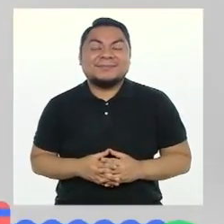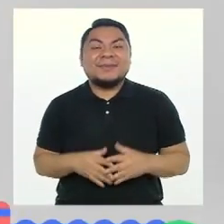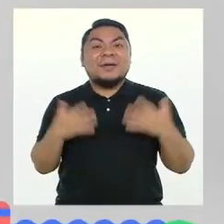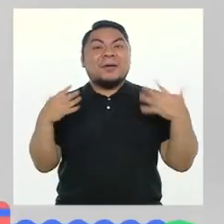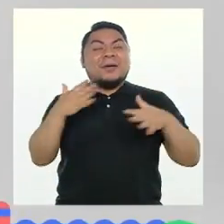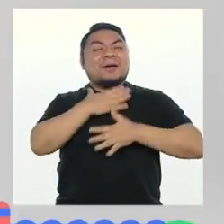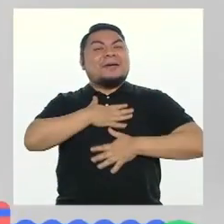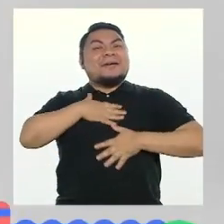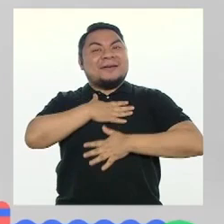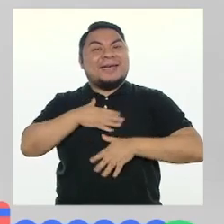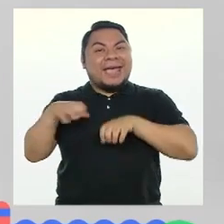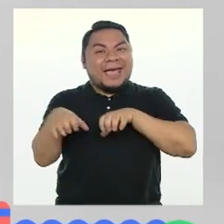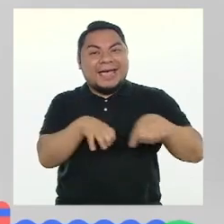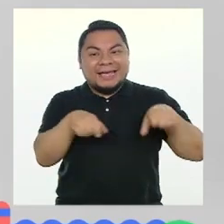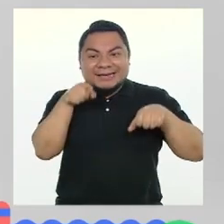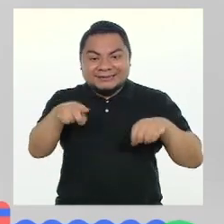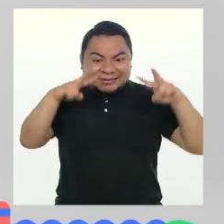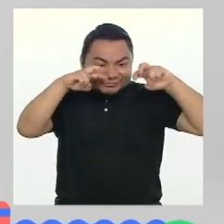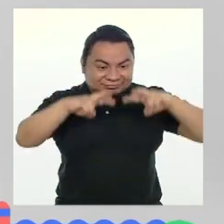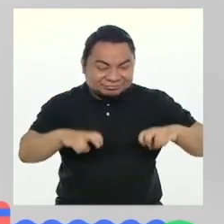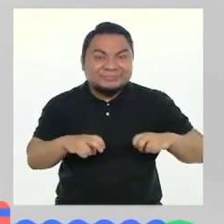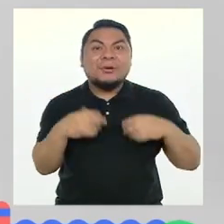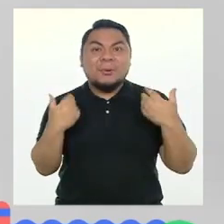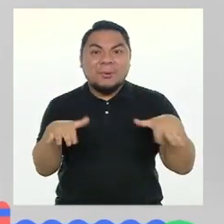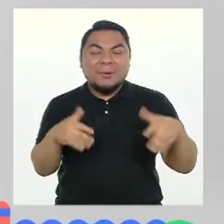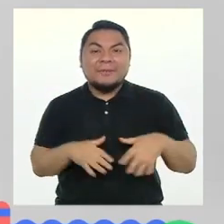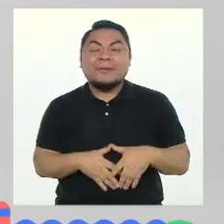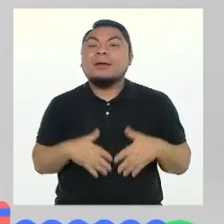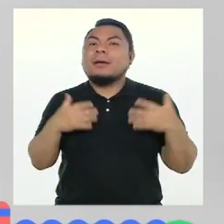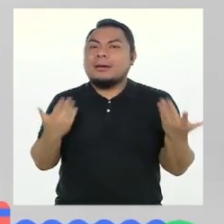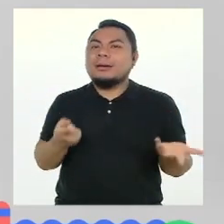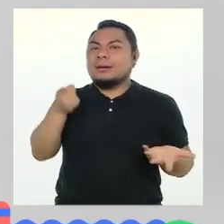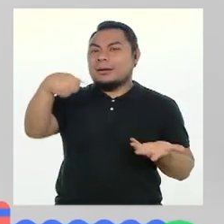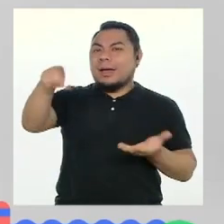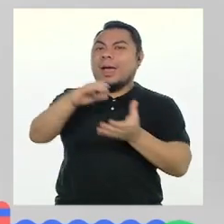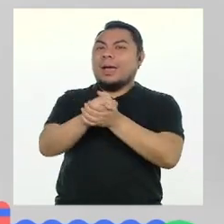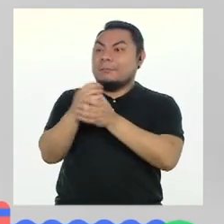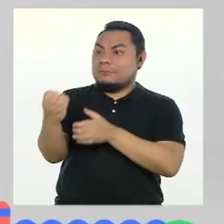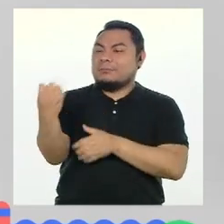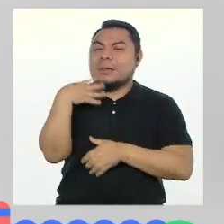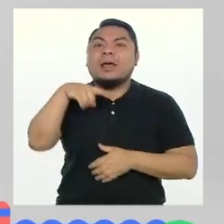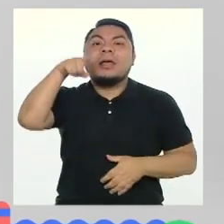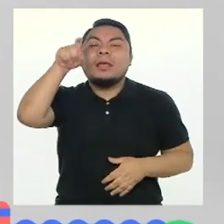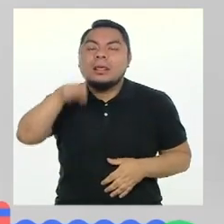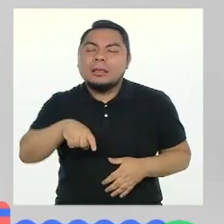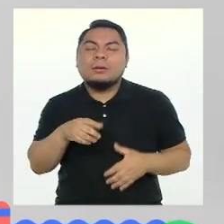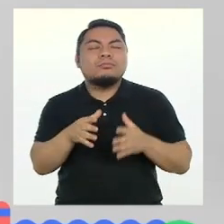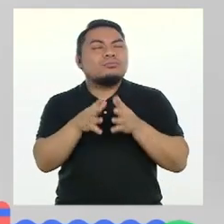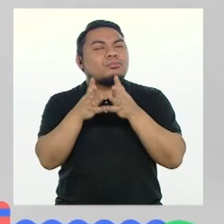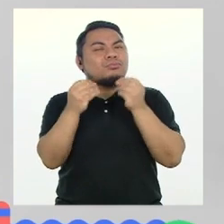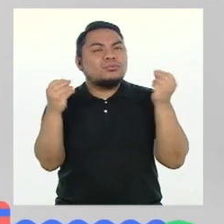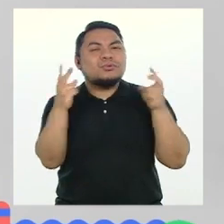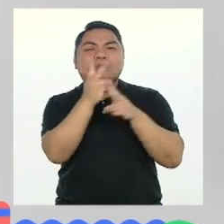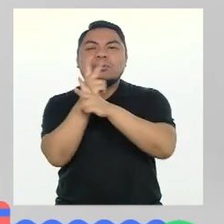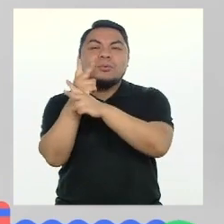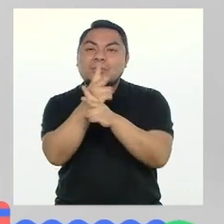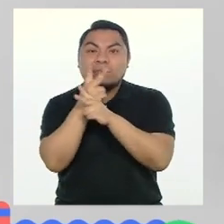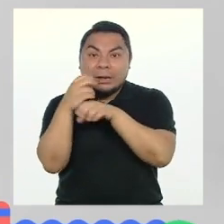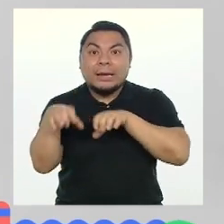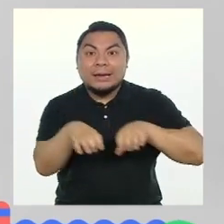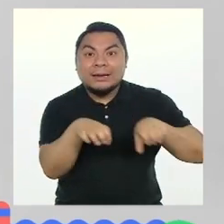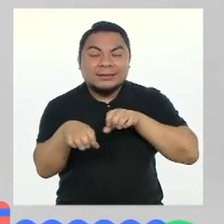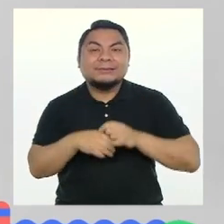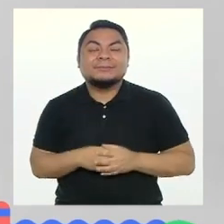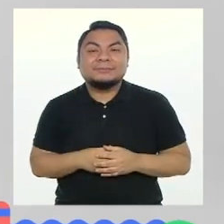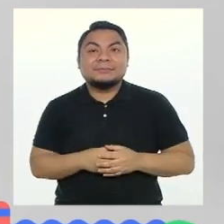Qué divertido hacer esos experimentos. Pero como dicen nuestros amigos, debemos tener mucho cuidado con lo que